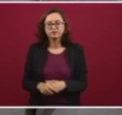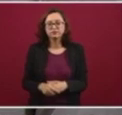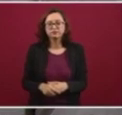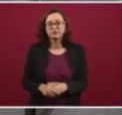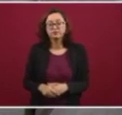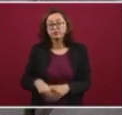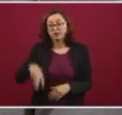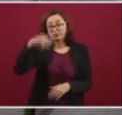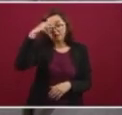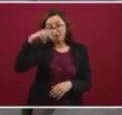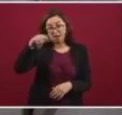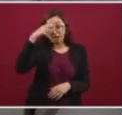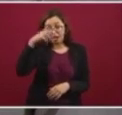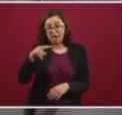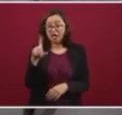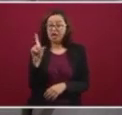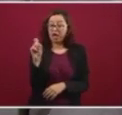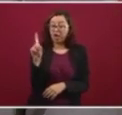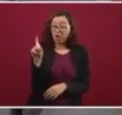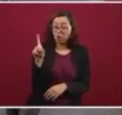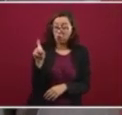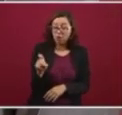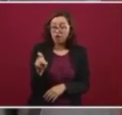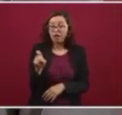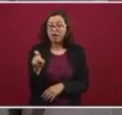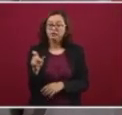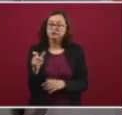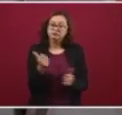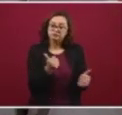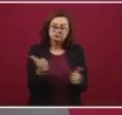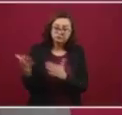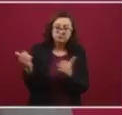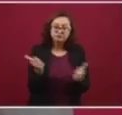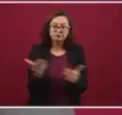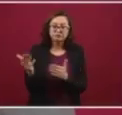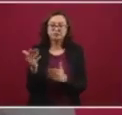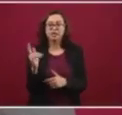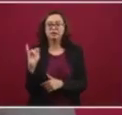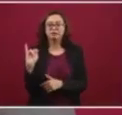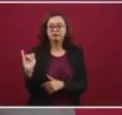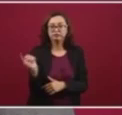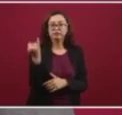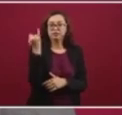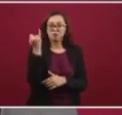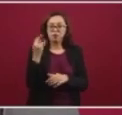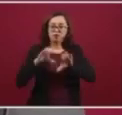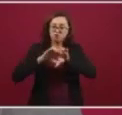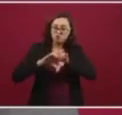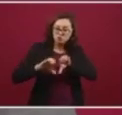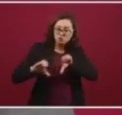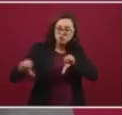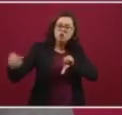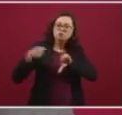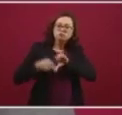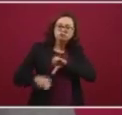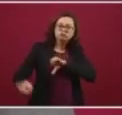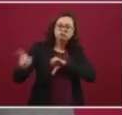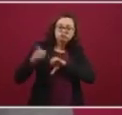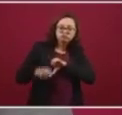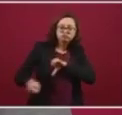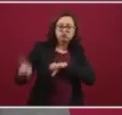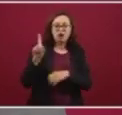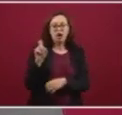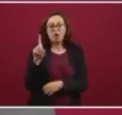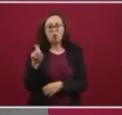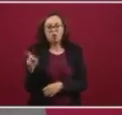Mexicali que abastece Tijuana por un acueducto que requiere